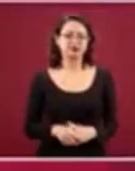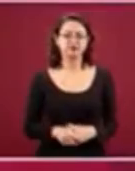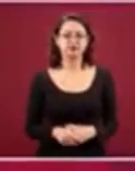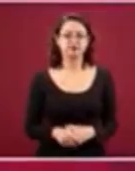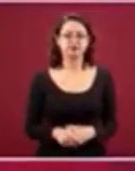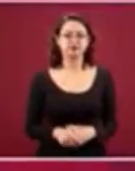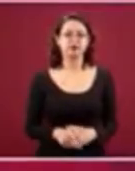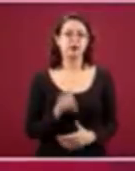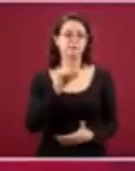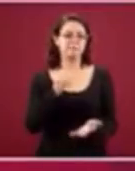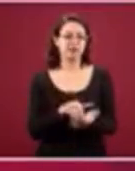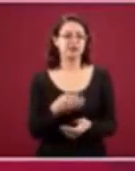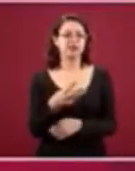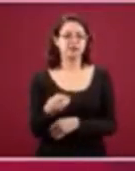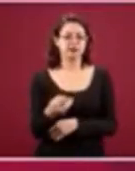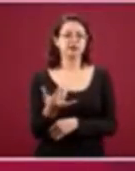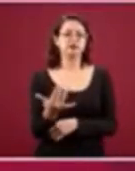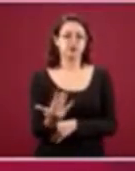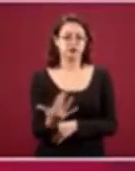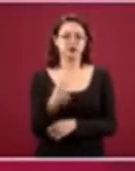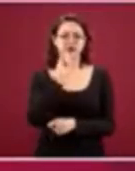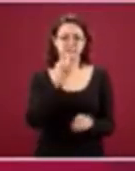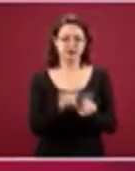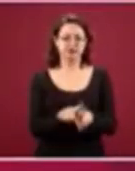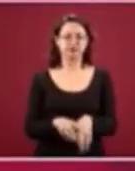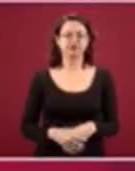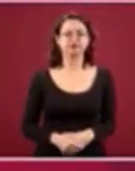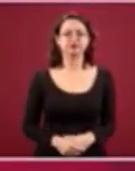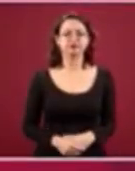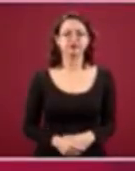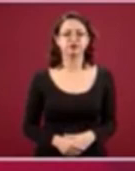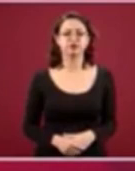las otras 1.350 sucursales.